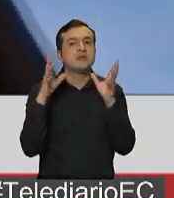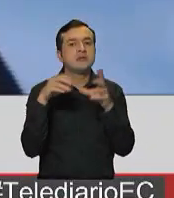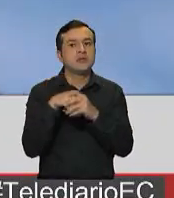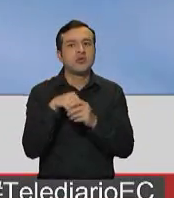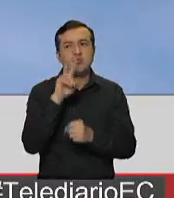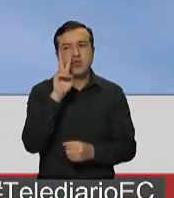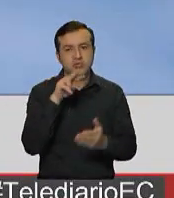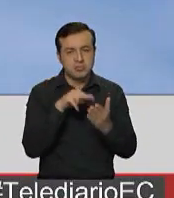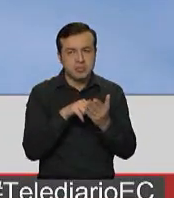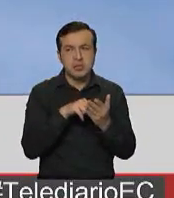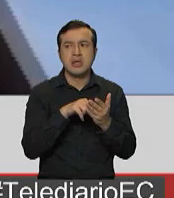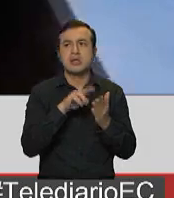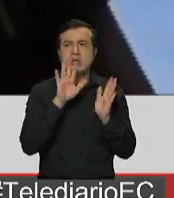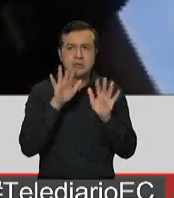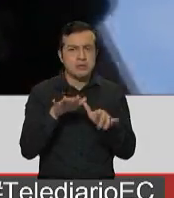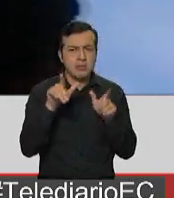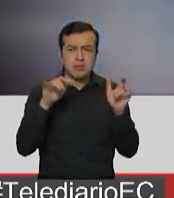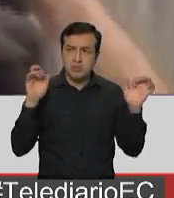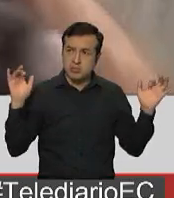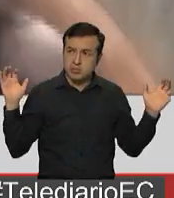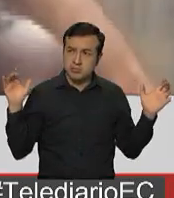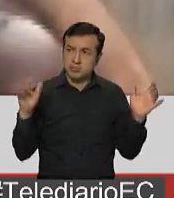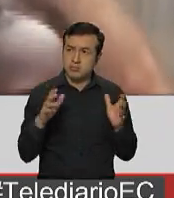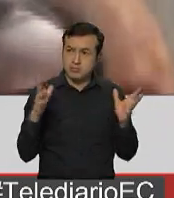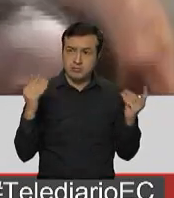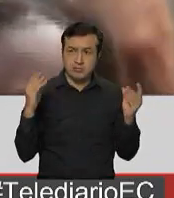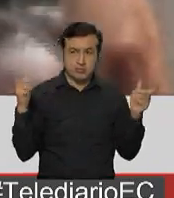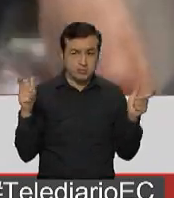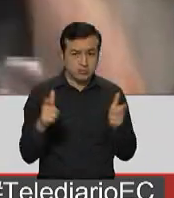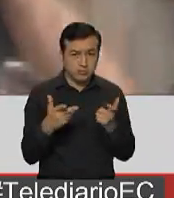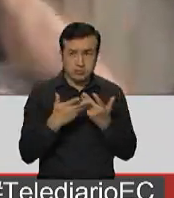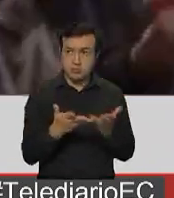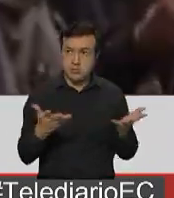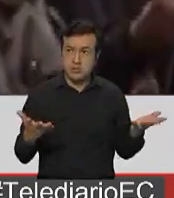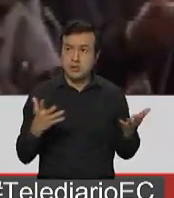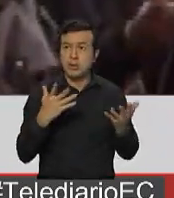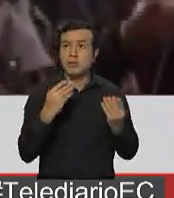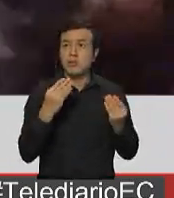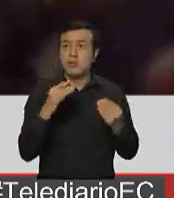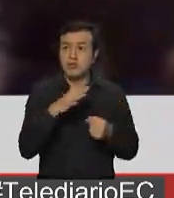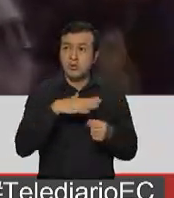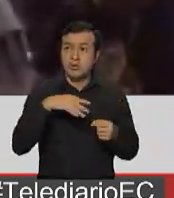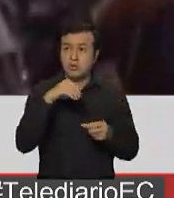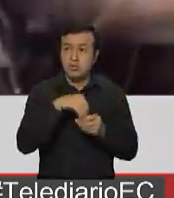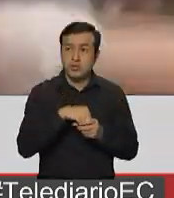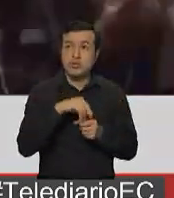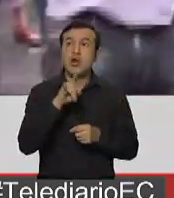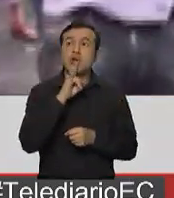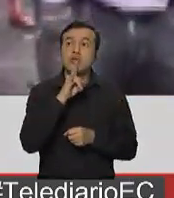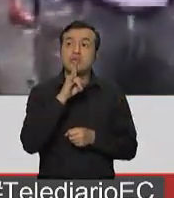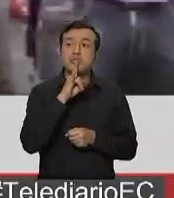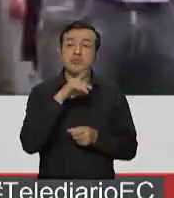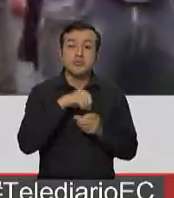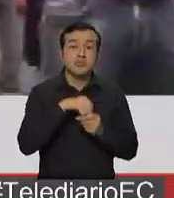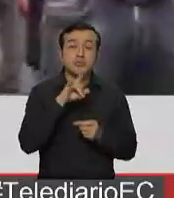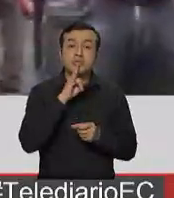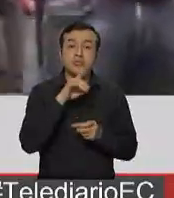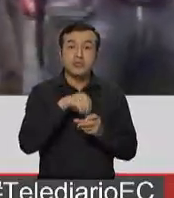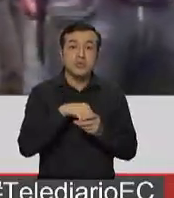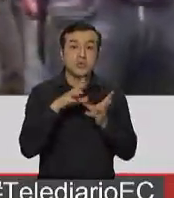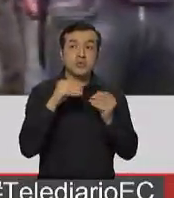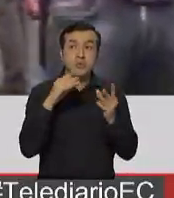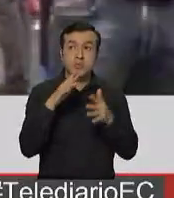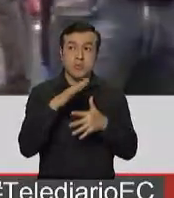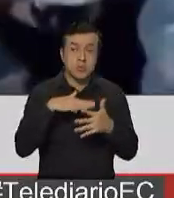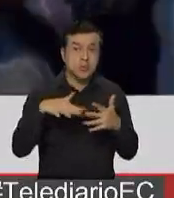1.000 y 2.000 personas se concentraron frente a la Plaza de la Concordia, a unos cientos de metros de la Embajada de Estados Unidos, bloqueada por un fuerte